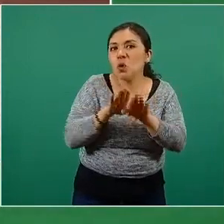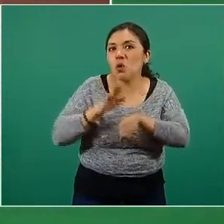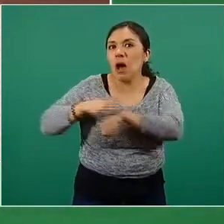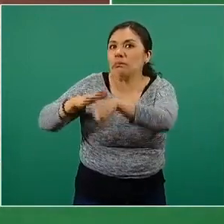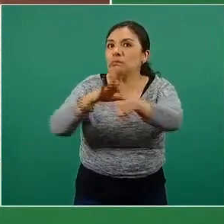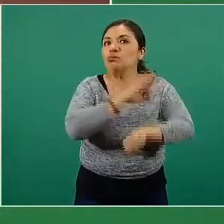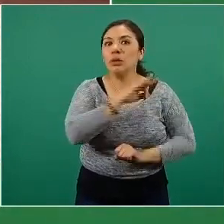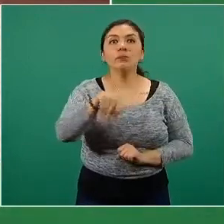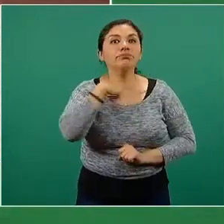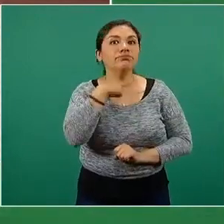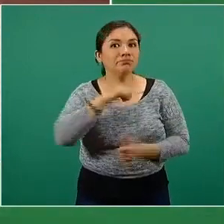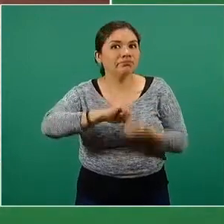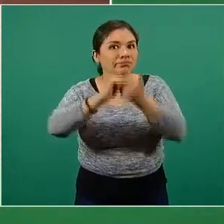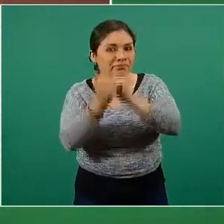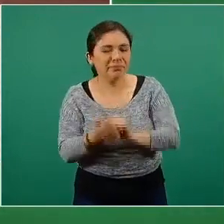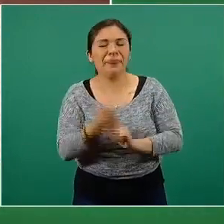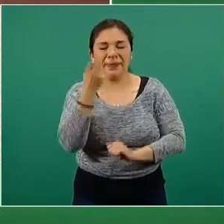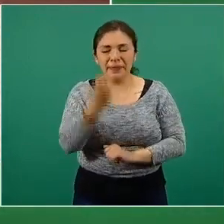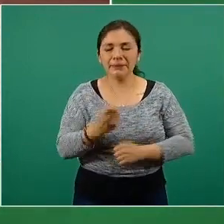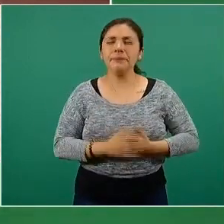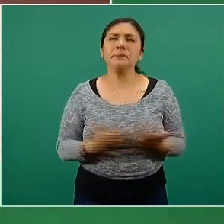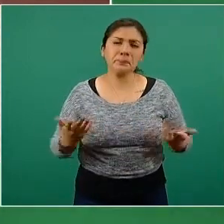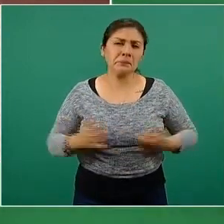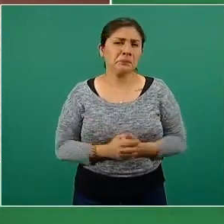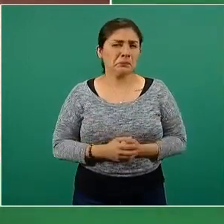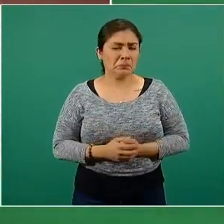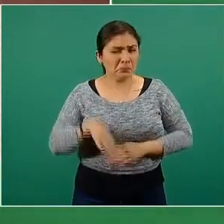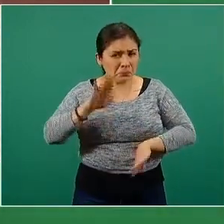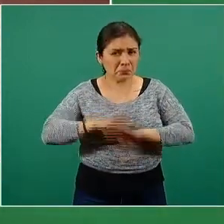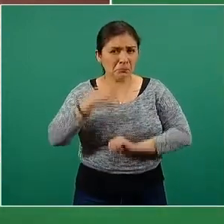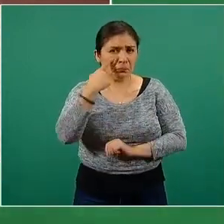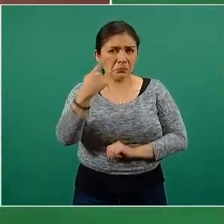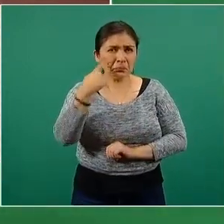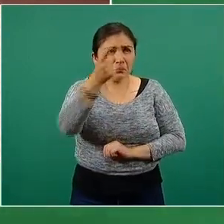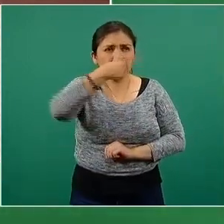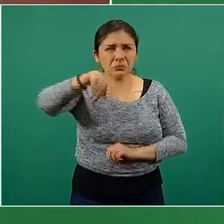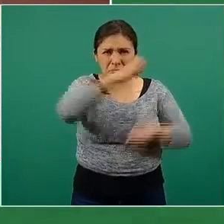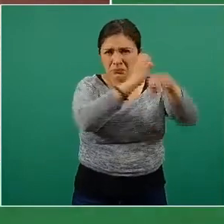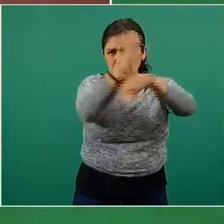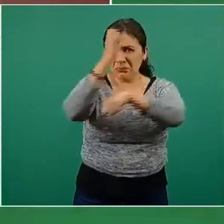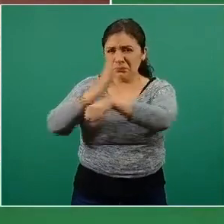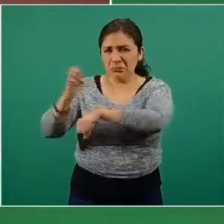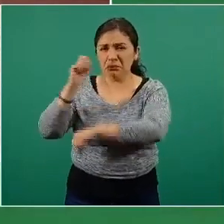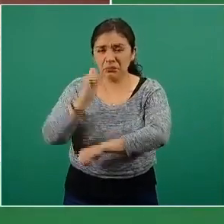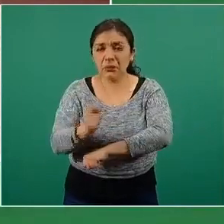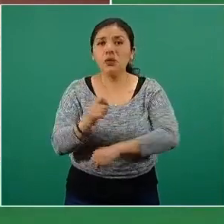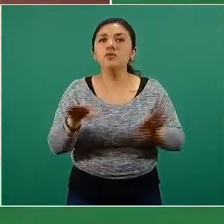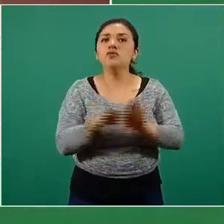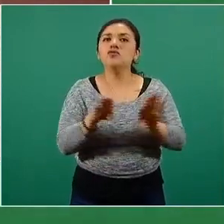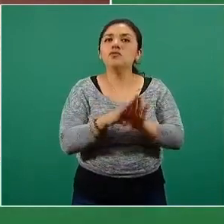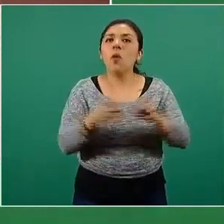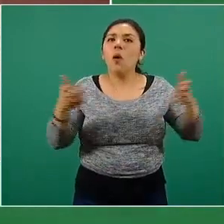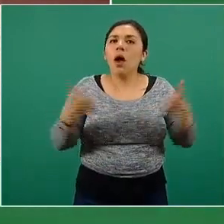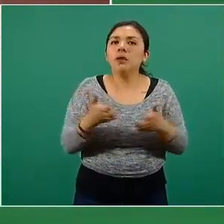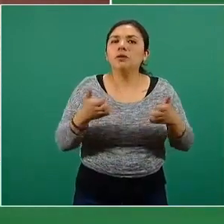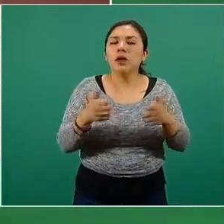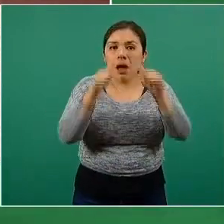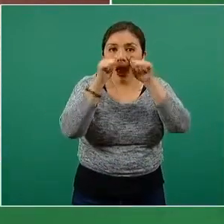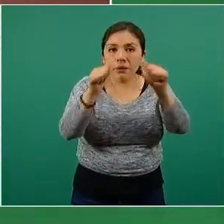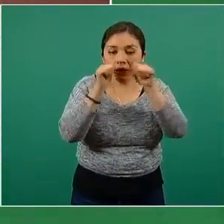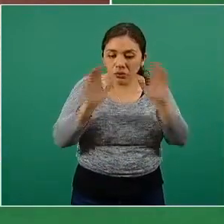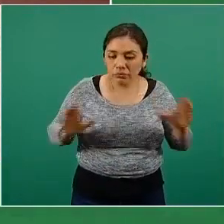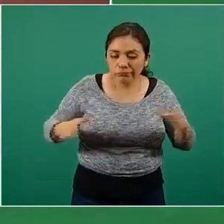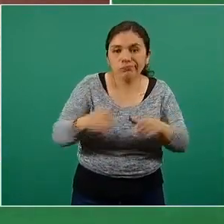alarma, mucho del énfasis en cada una de las entidades ha sido el abordaje comunitario, el